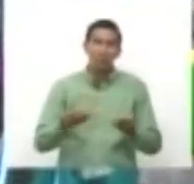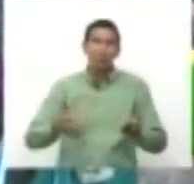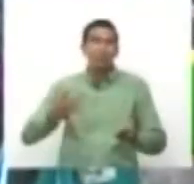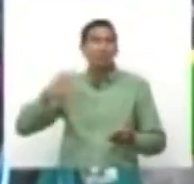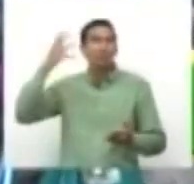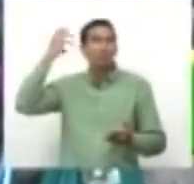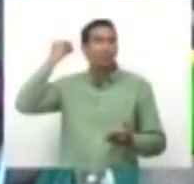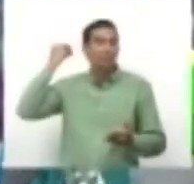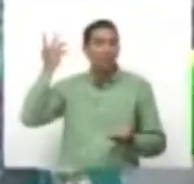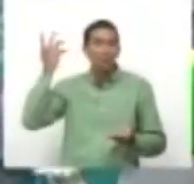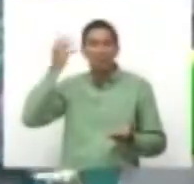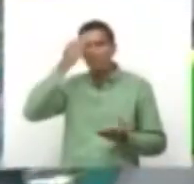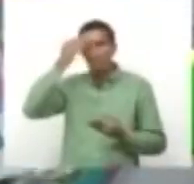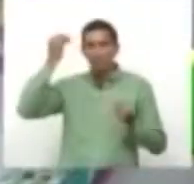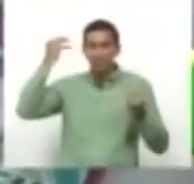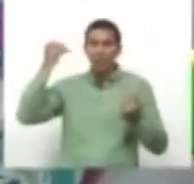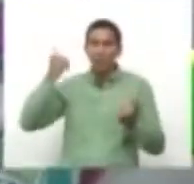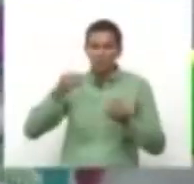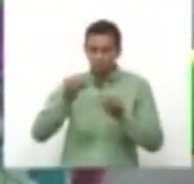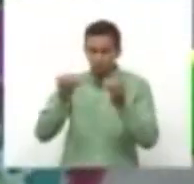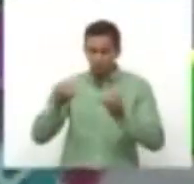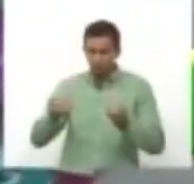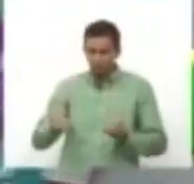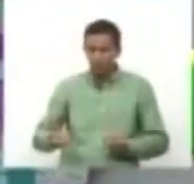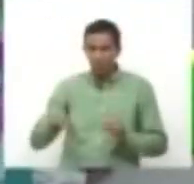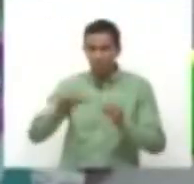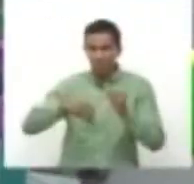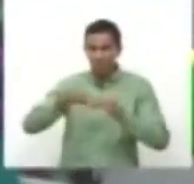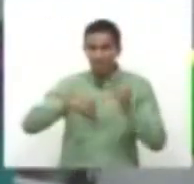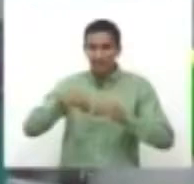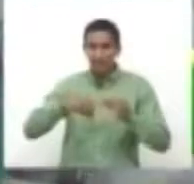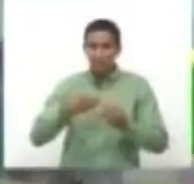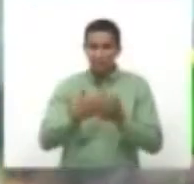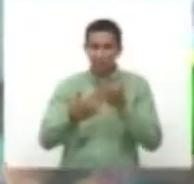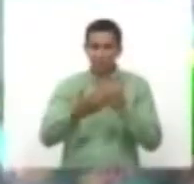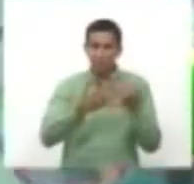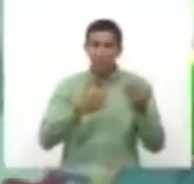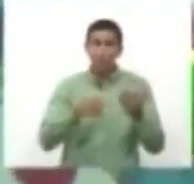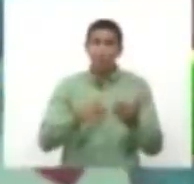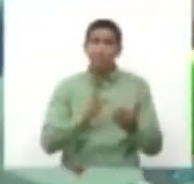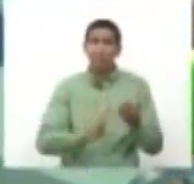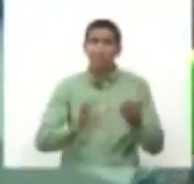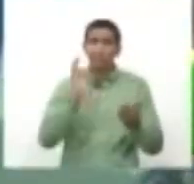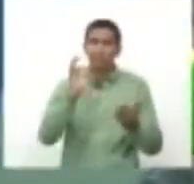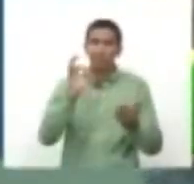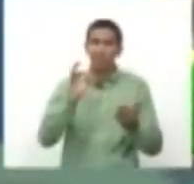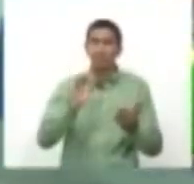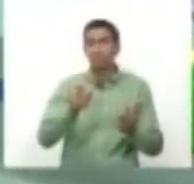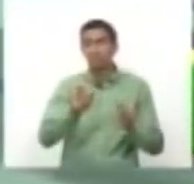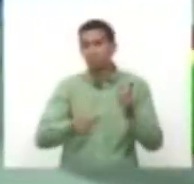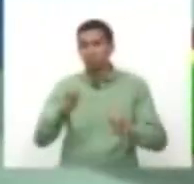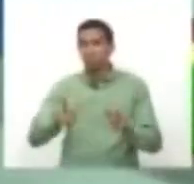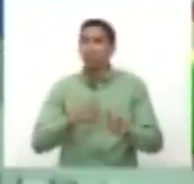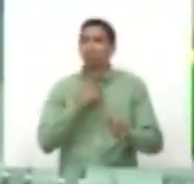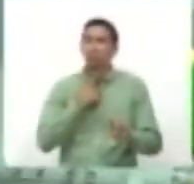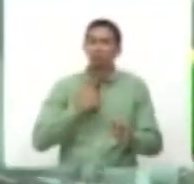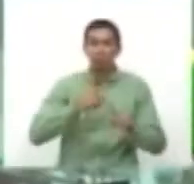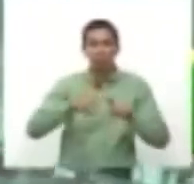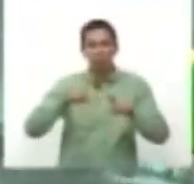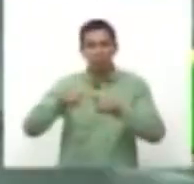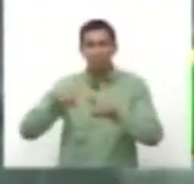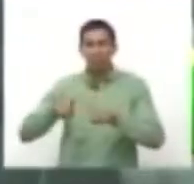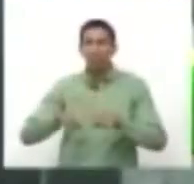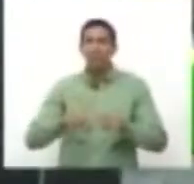raíz. Son diseños exclusivos con acabados hechos a mano y de excelente calidad para cada gusto. Leonel Arenas Mafiola,